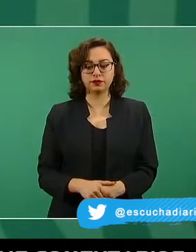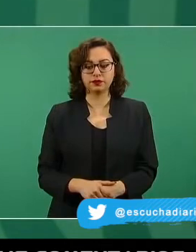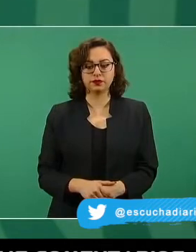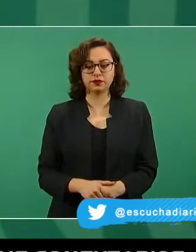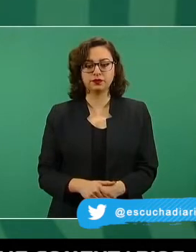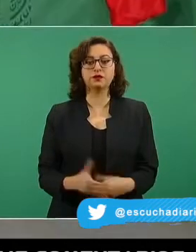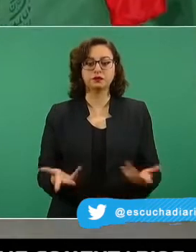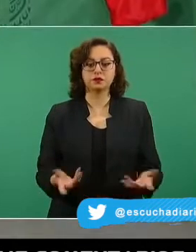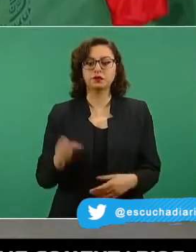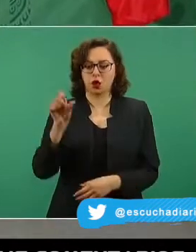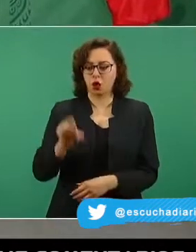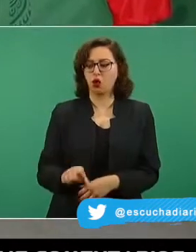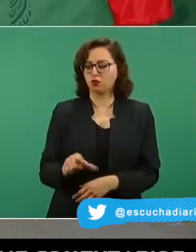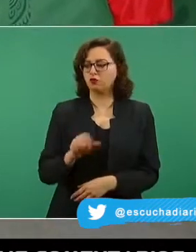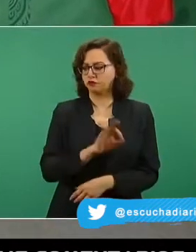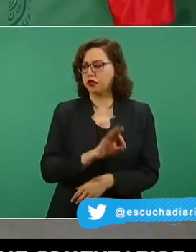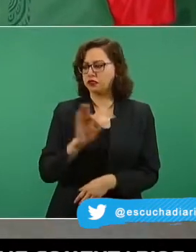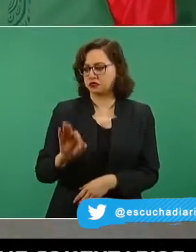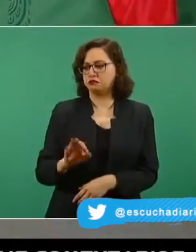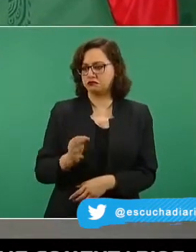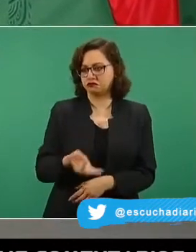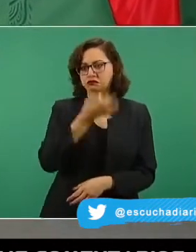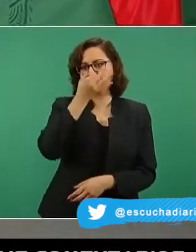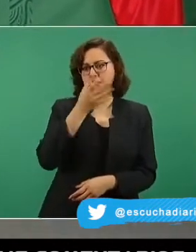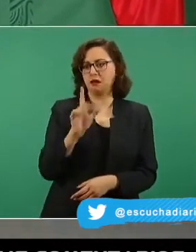mensualmente de los avances en este tema.